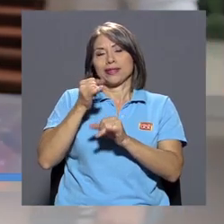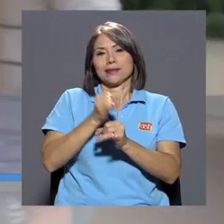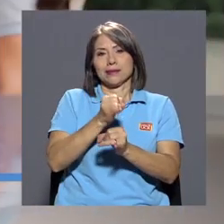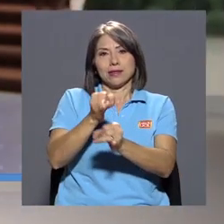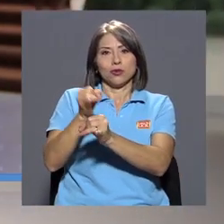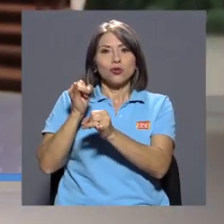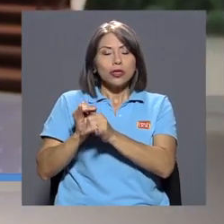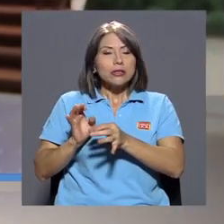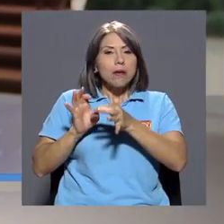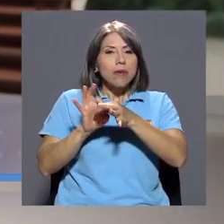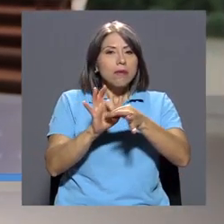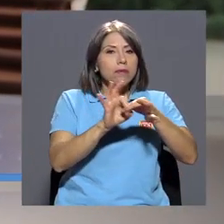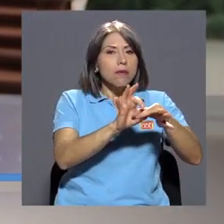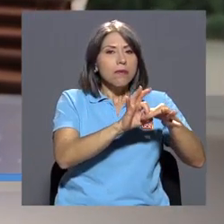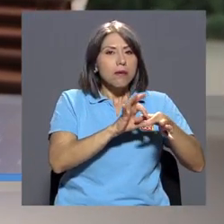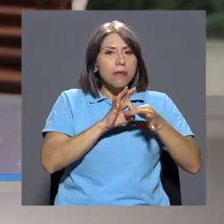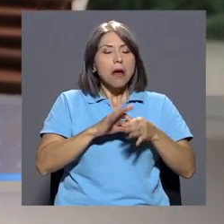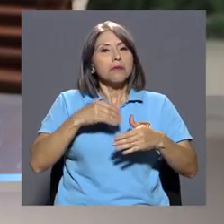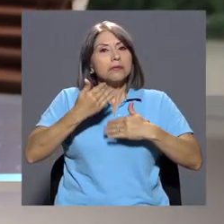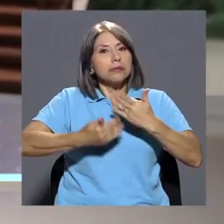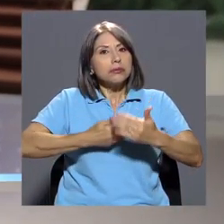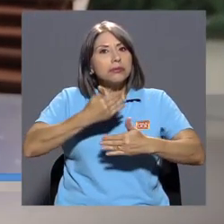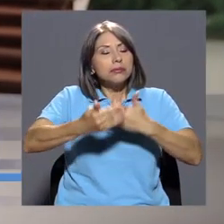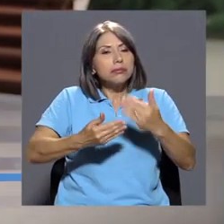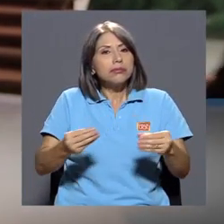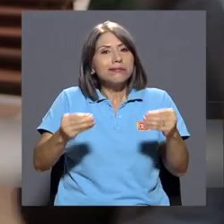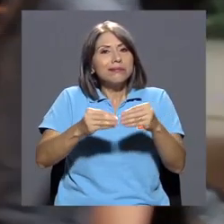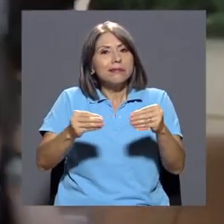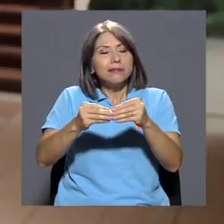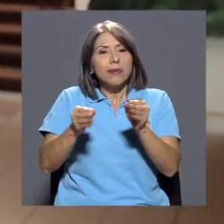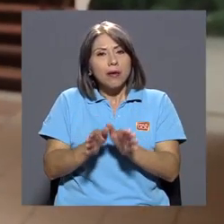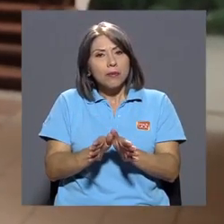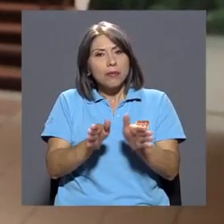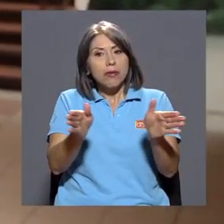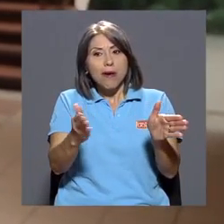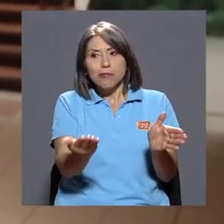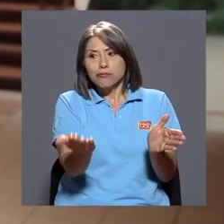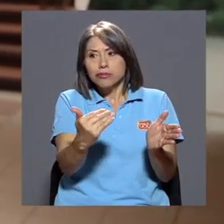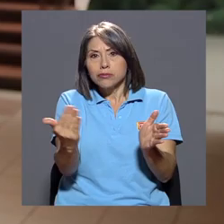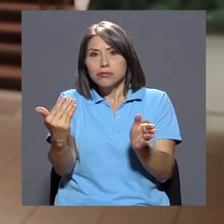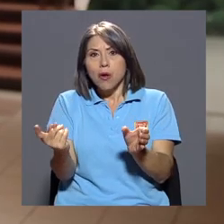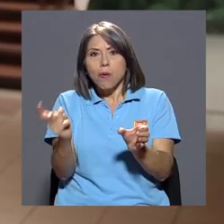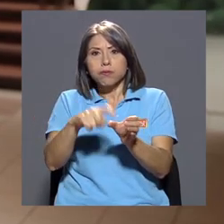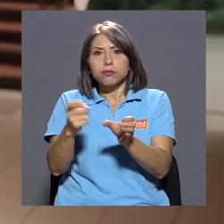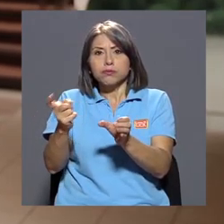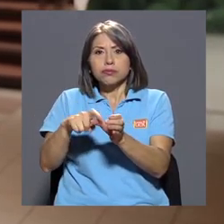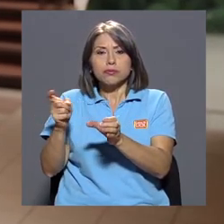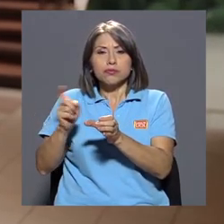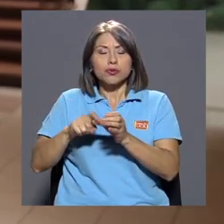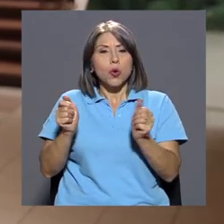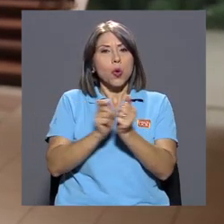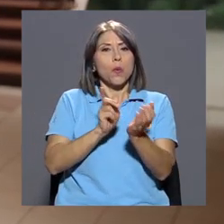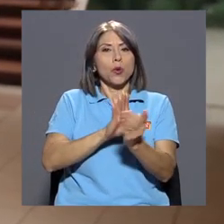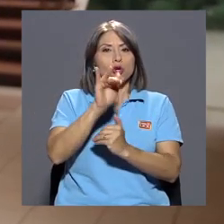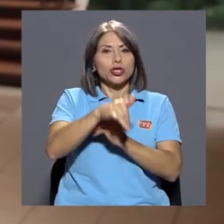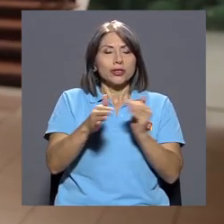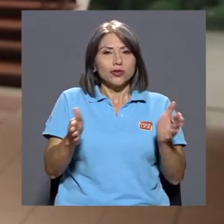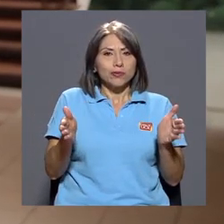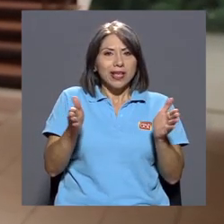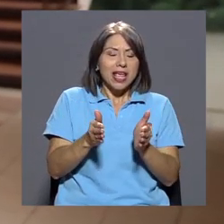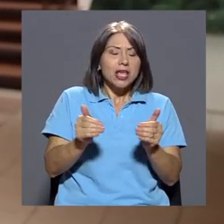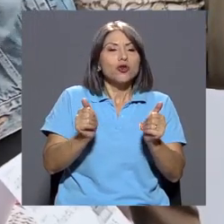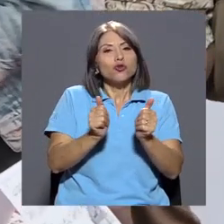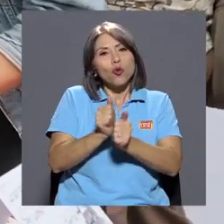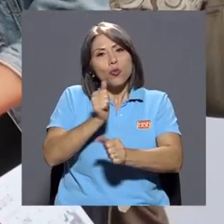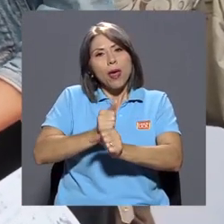las pequeñas y medianas empresas. Empezamos al inicio con una feria organizada desde el TCU y coordinando